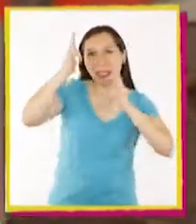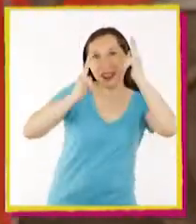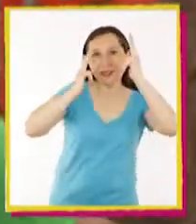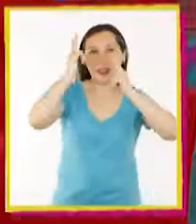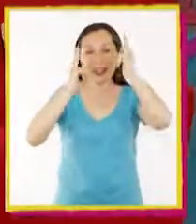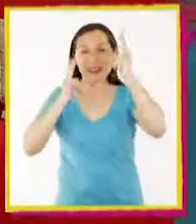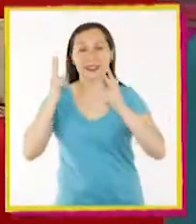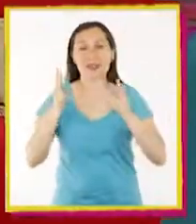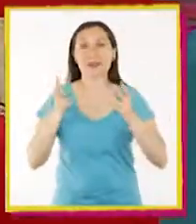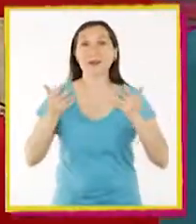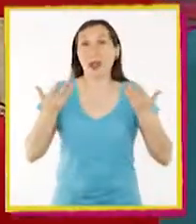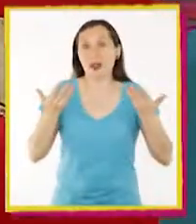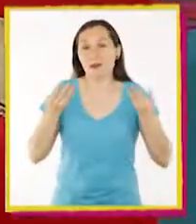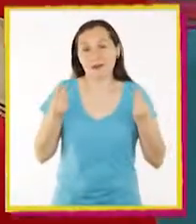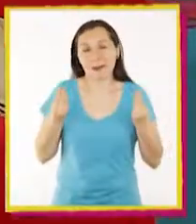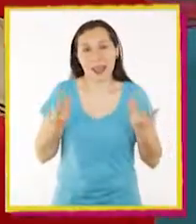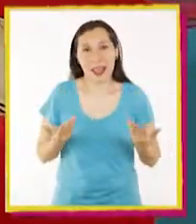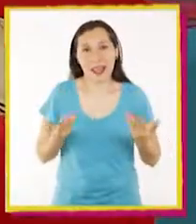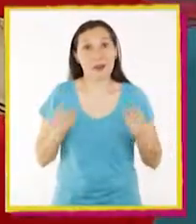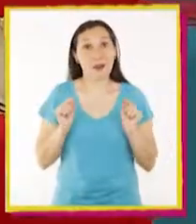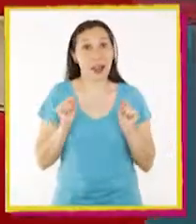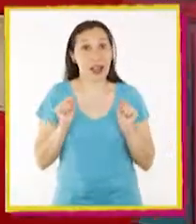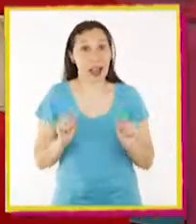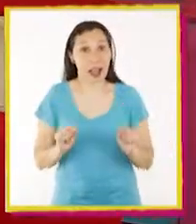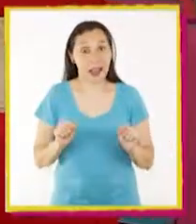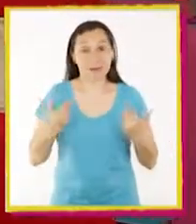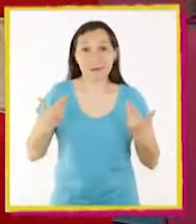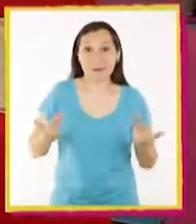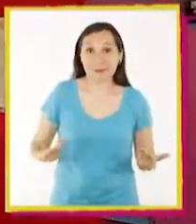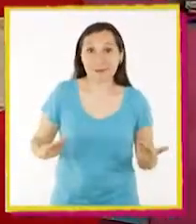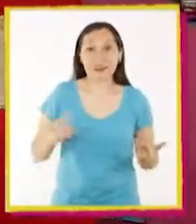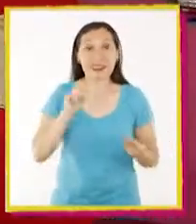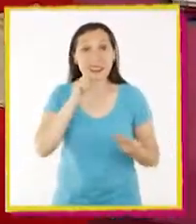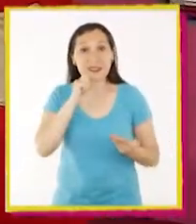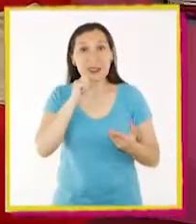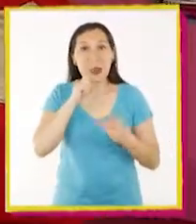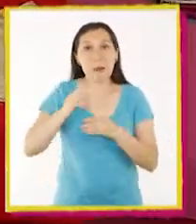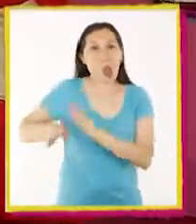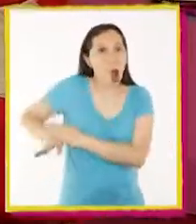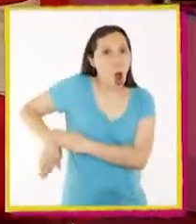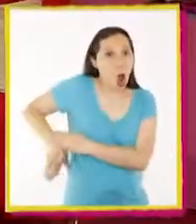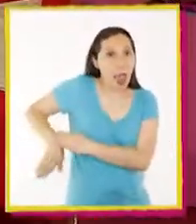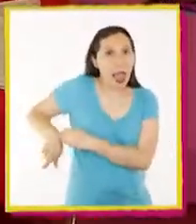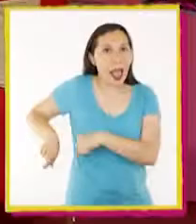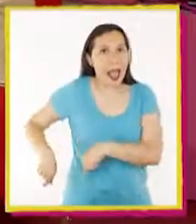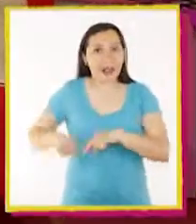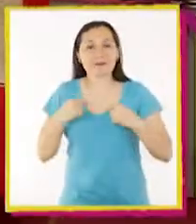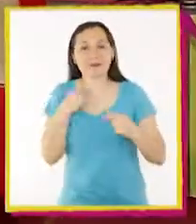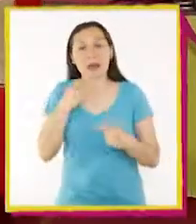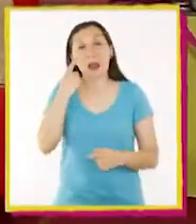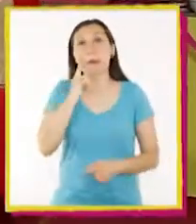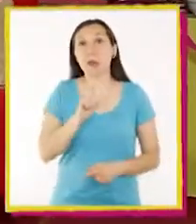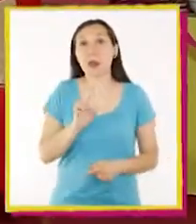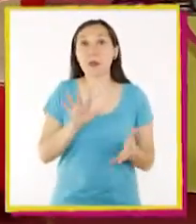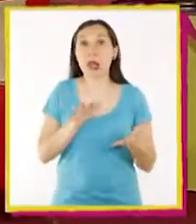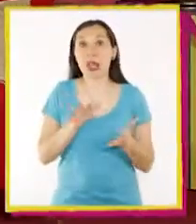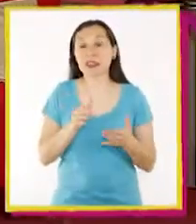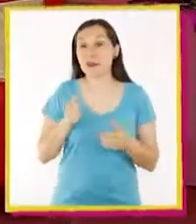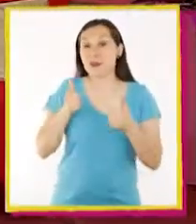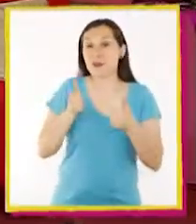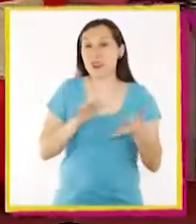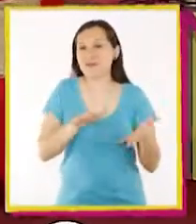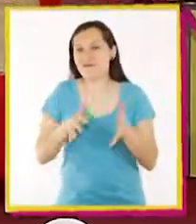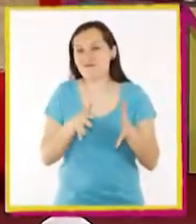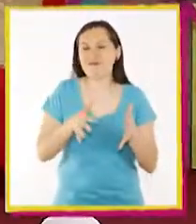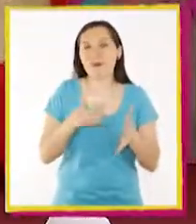de disfraces. Bueno, esto es mi cola, pero parece que no me